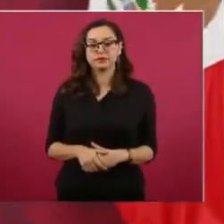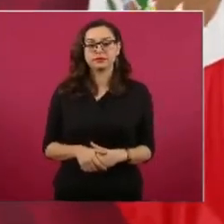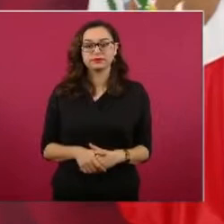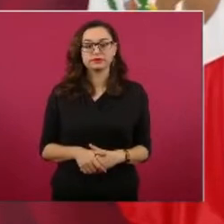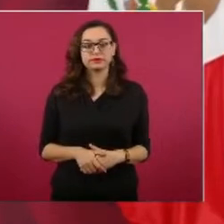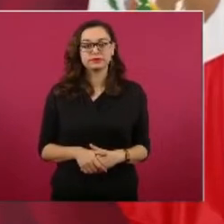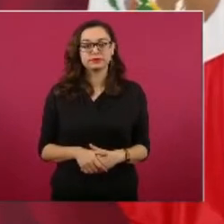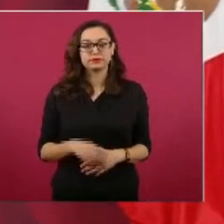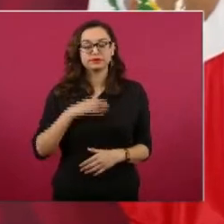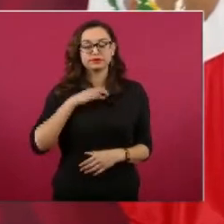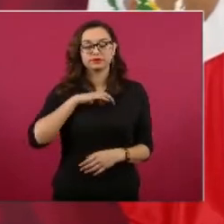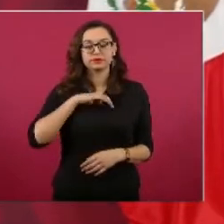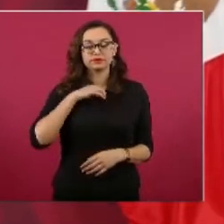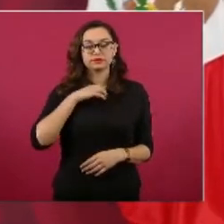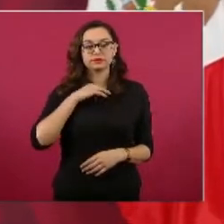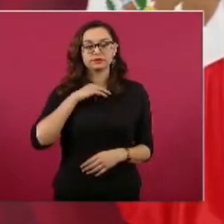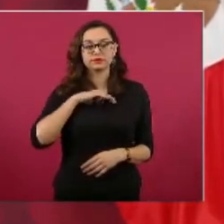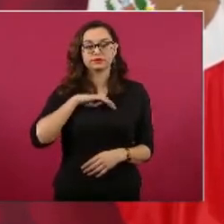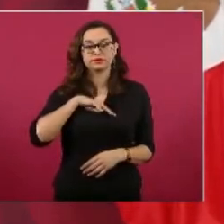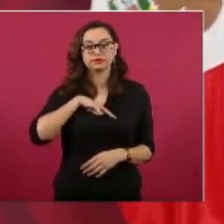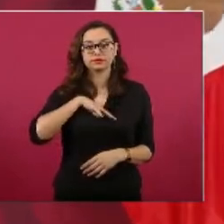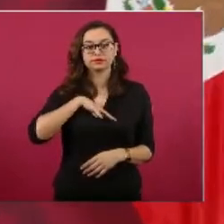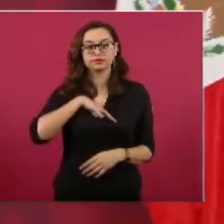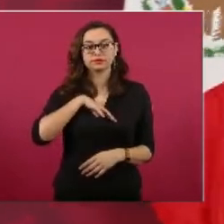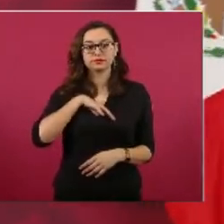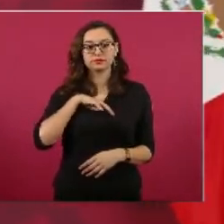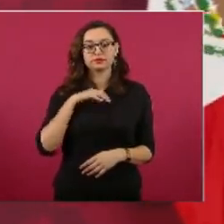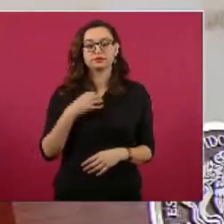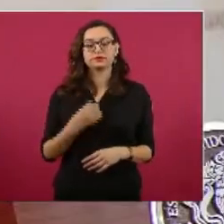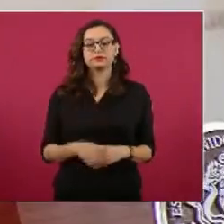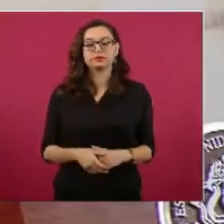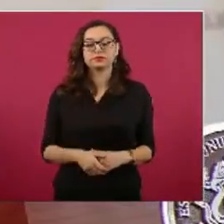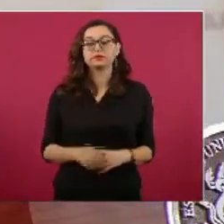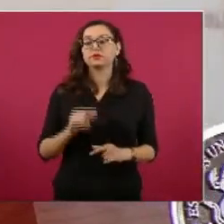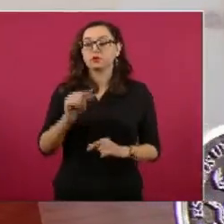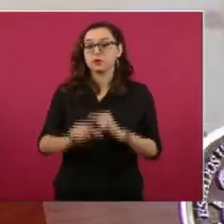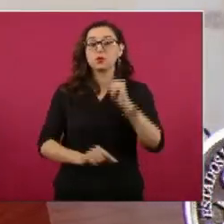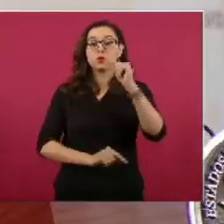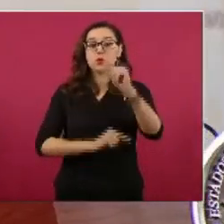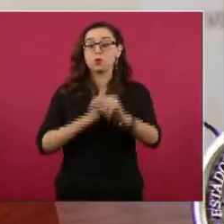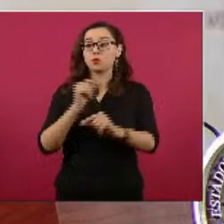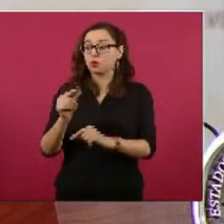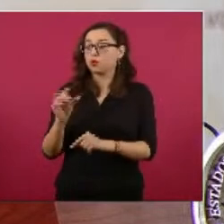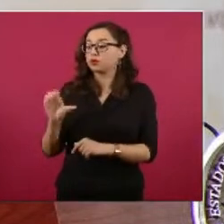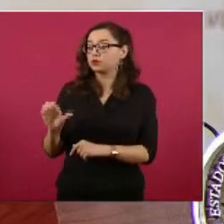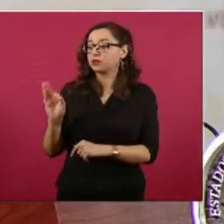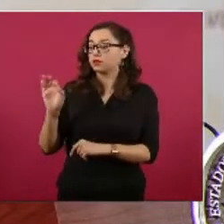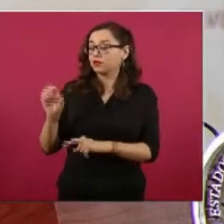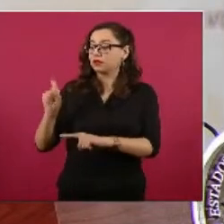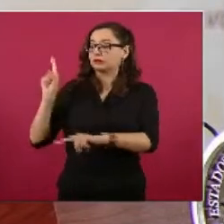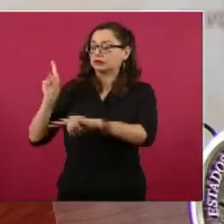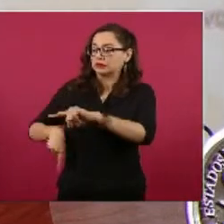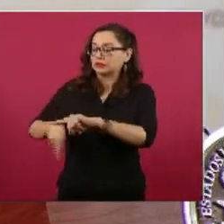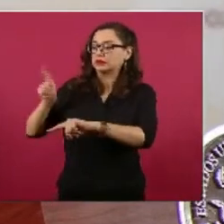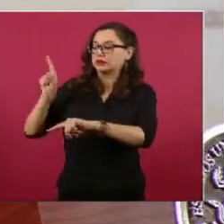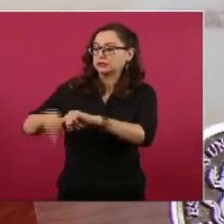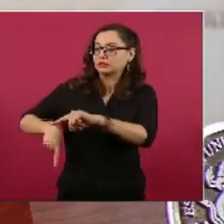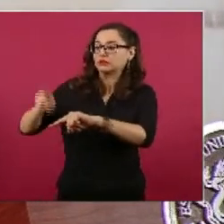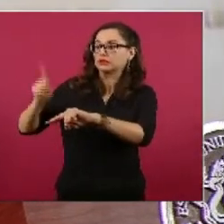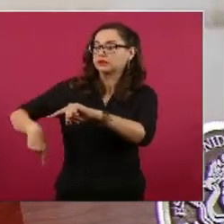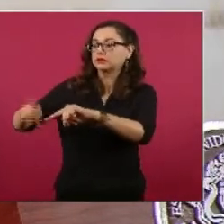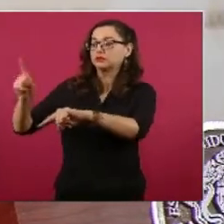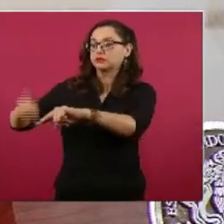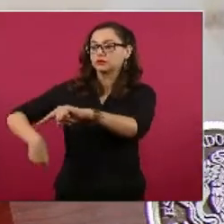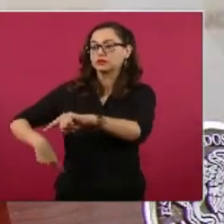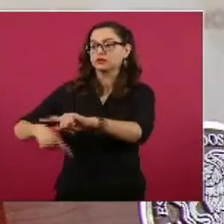puedes ir y aterrizando las plantas de la comisión federal de electricidad